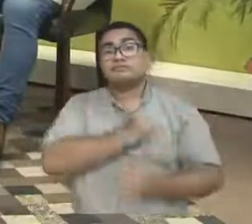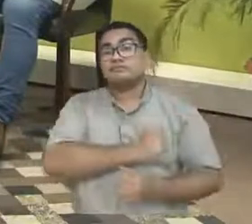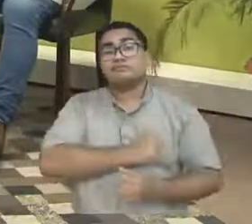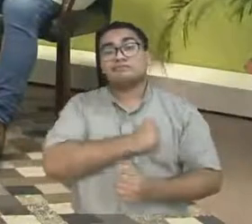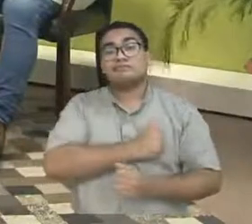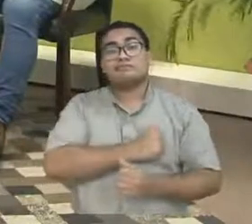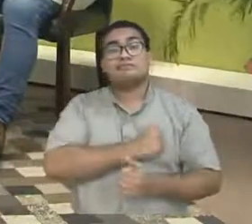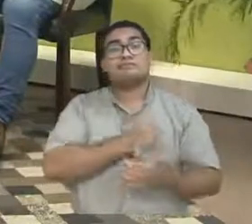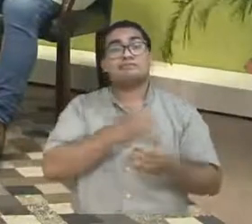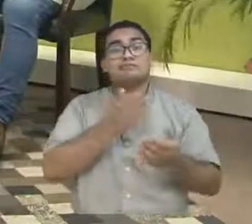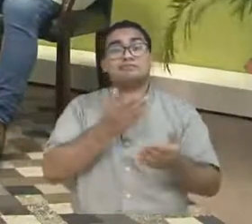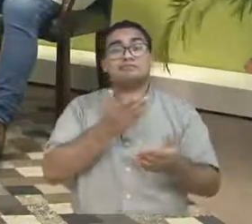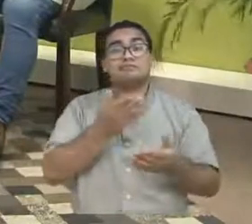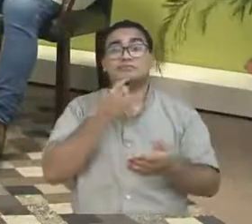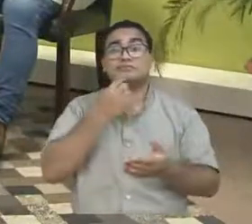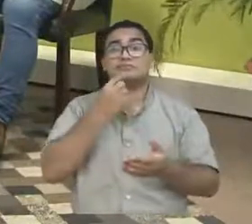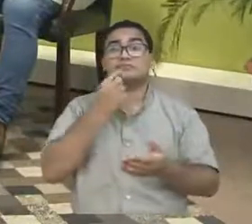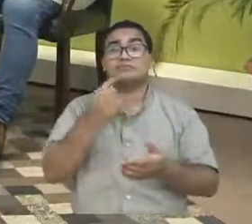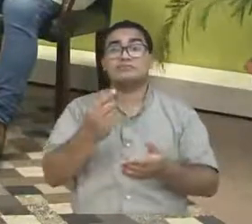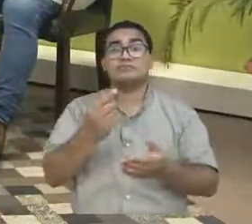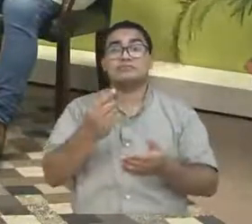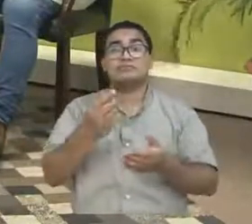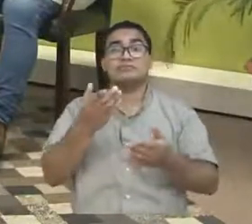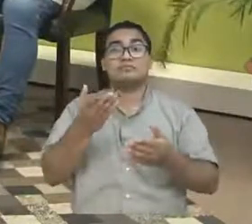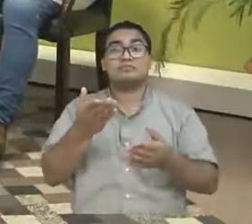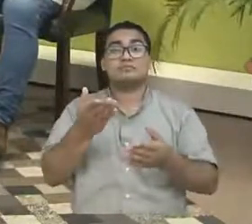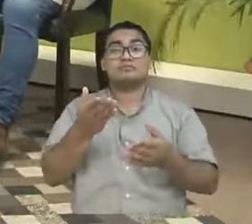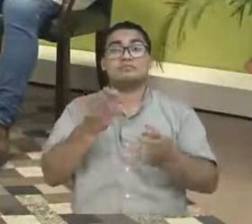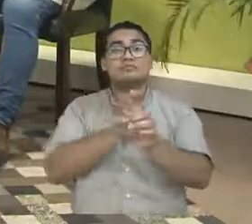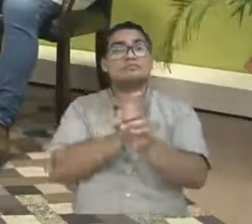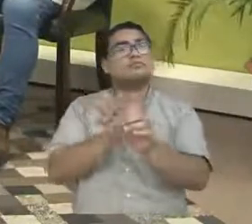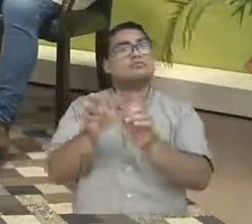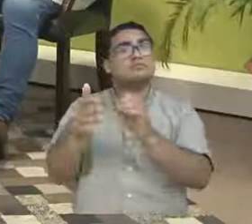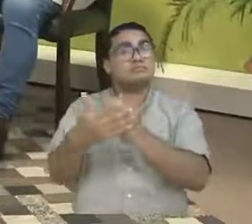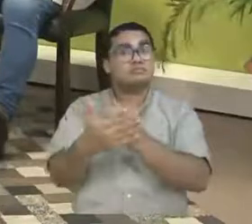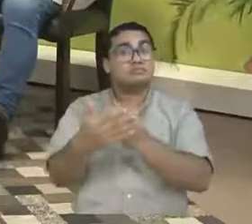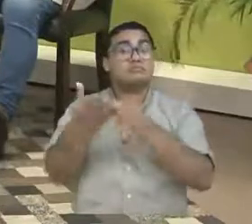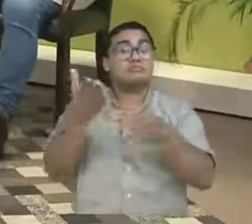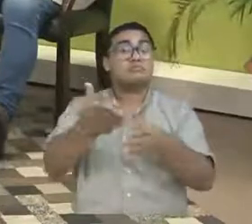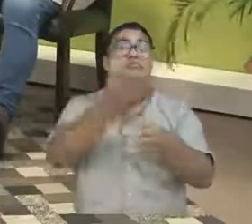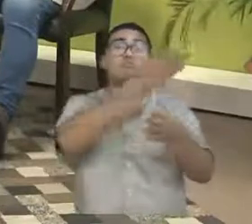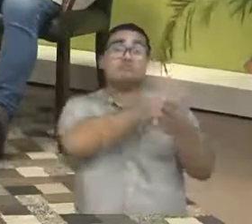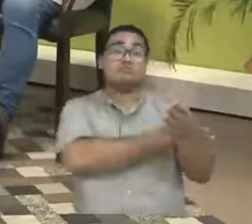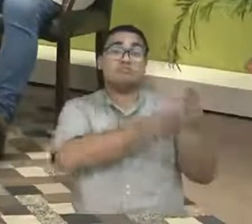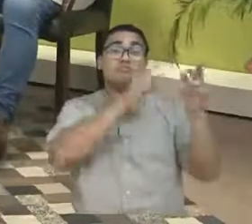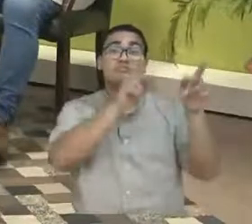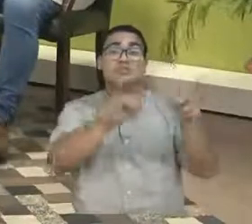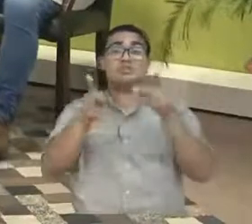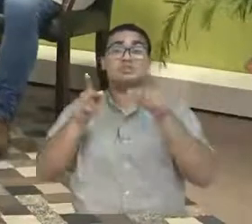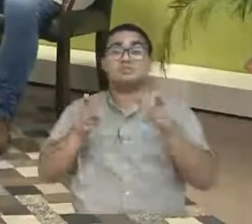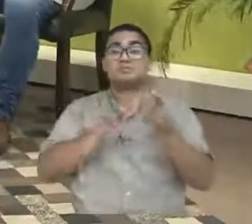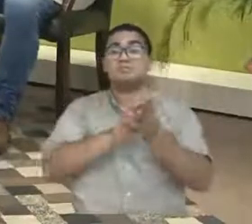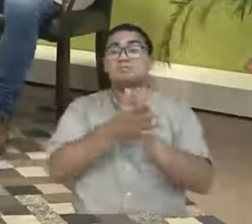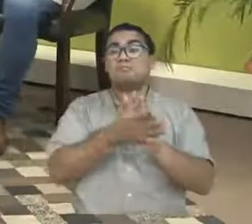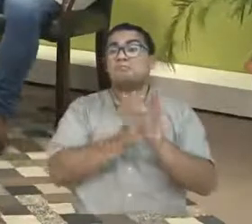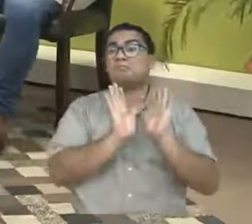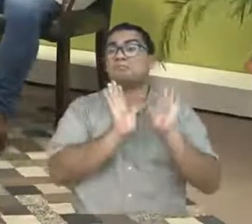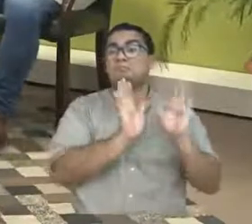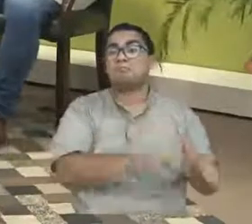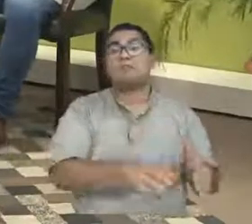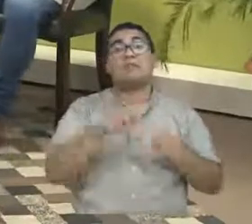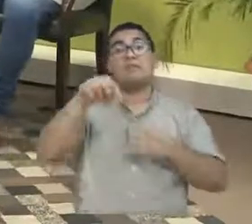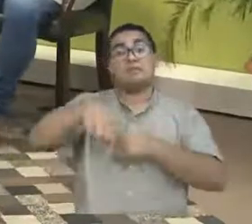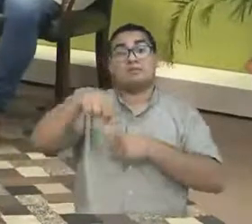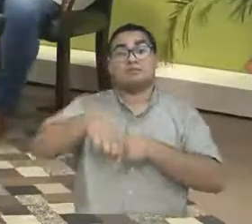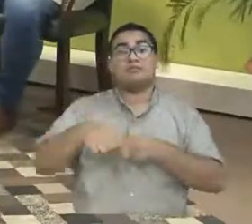la de que pasara esto o que esté pasando esto del coronavirus, muchas personas obviaban esta práctica. Ahora ya